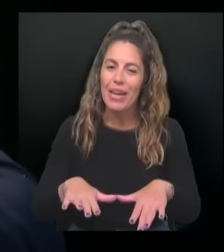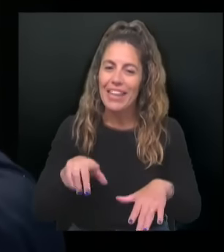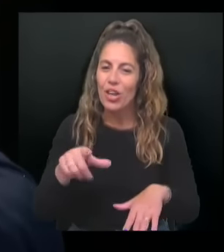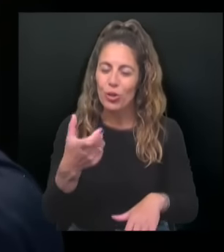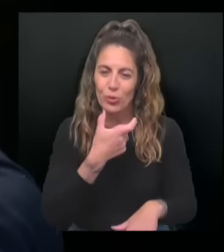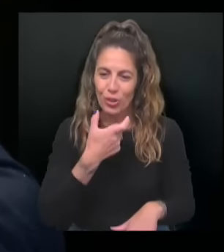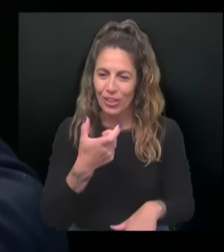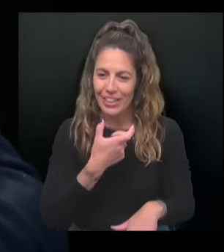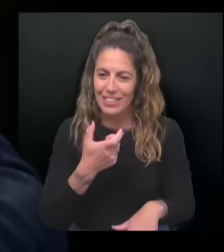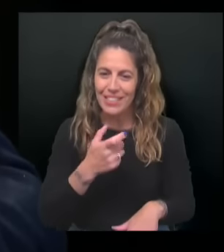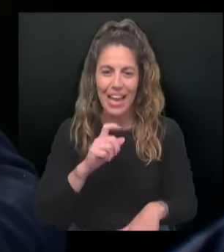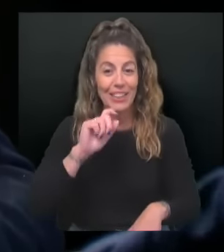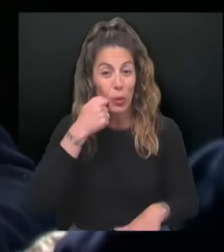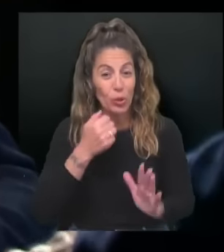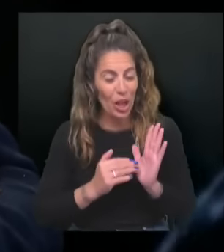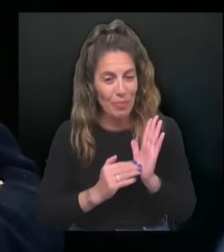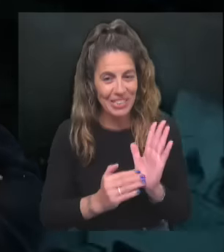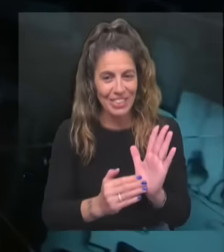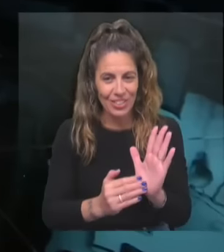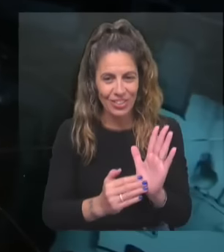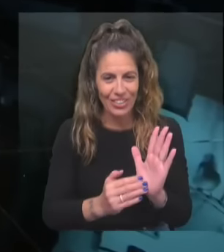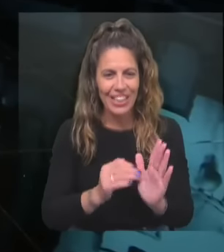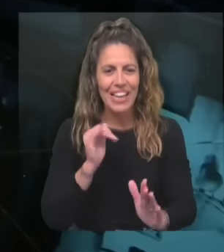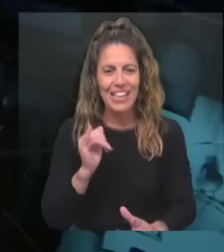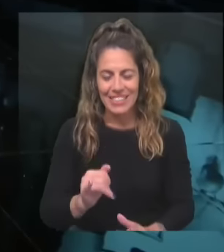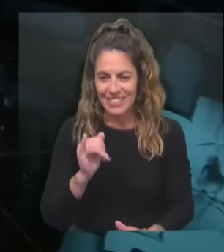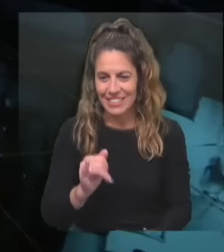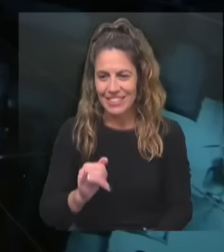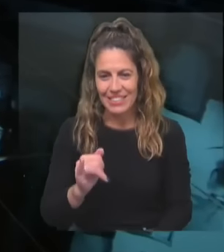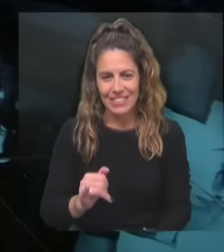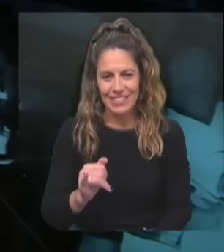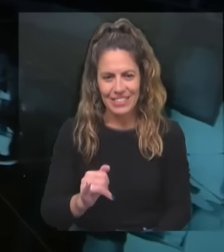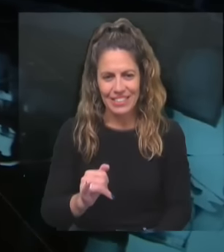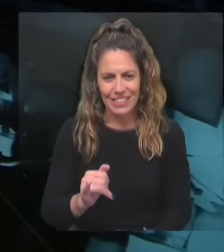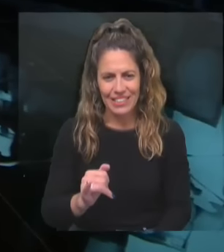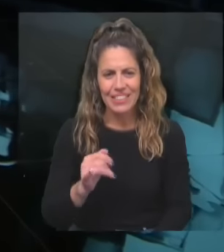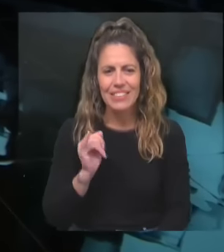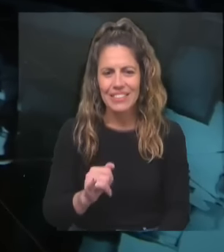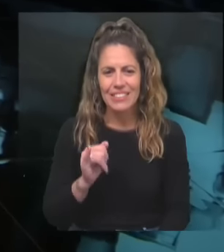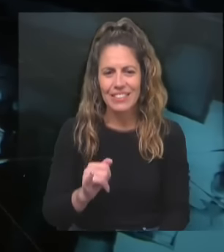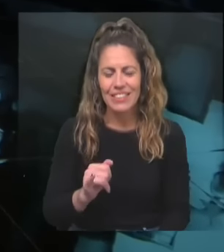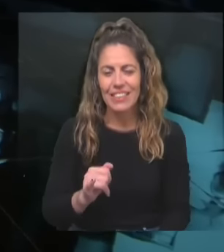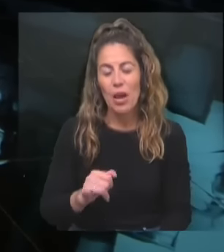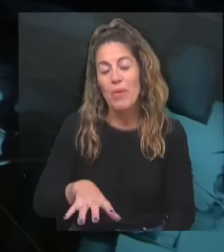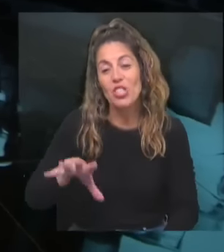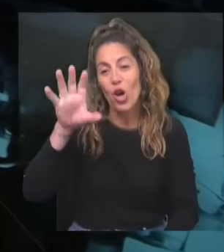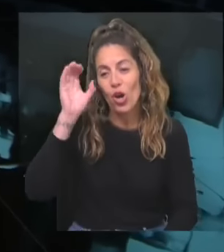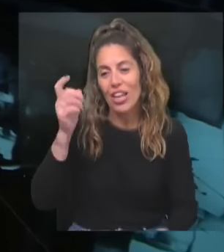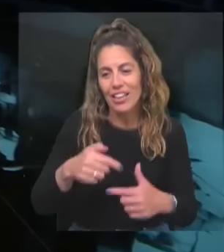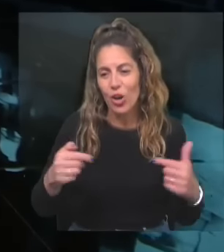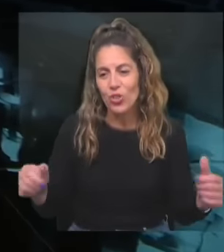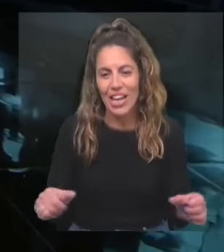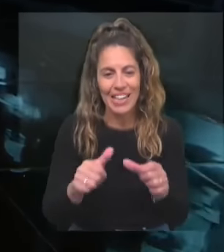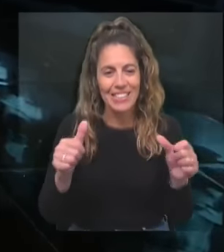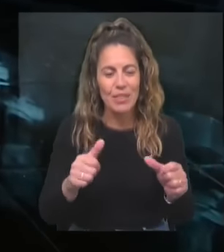sonrisa. ¿Te gustó la presentación? Sí, no, me hiciste la alusión al cordón de la vereda, que hace tanto, un video que hicimos en